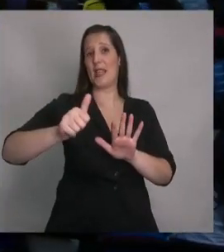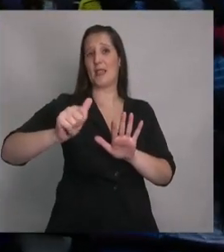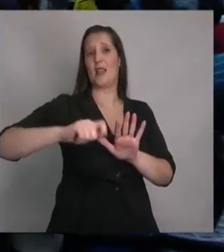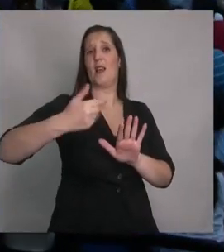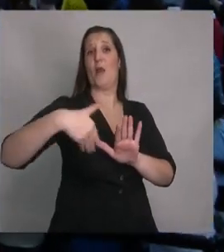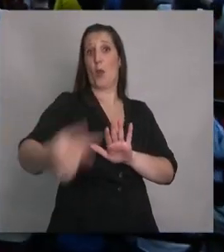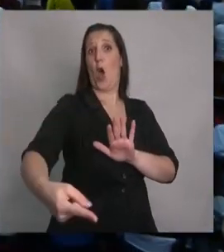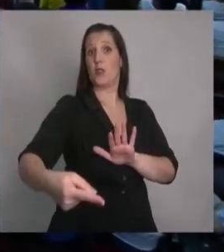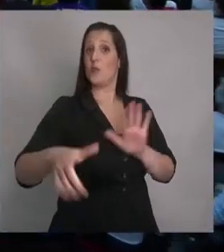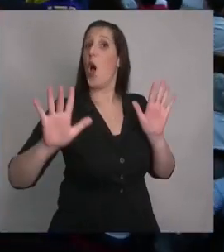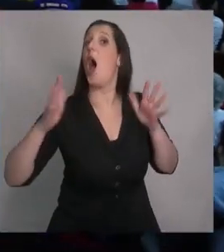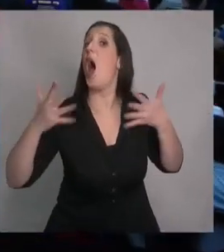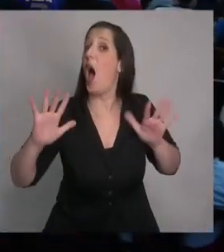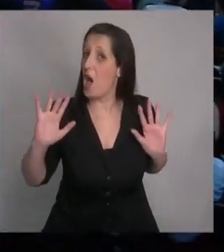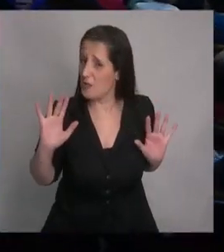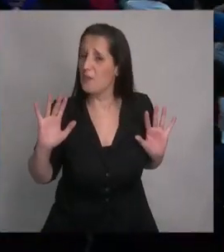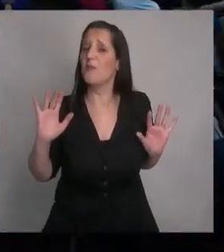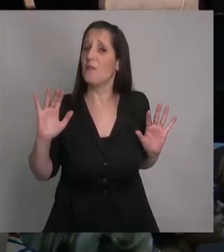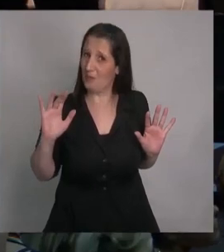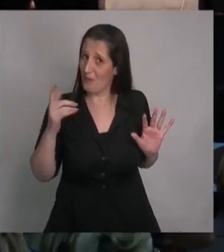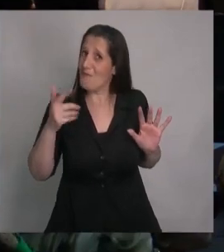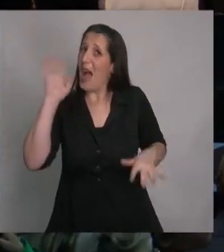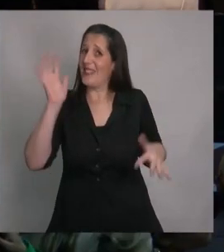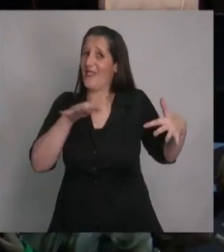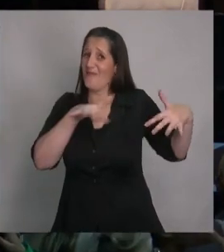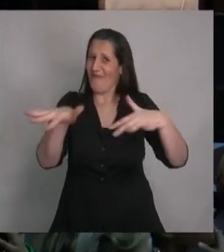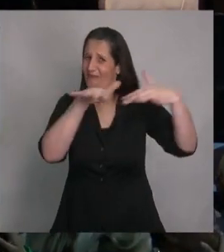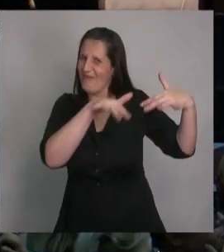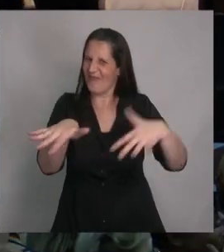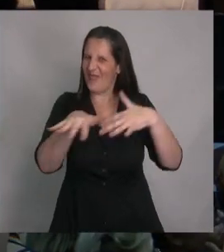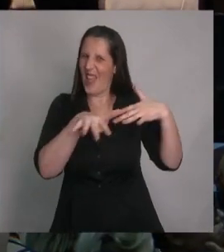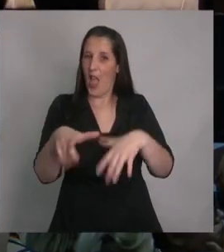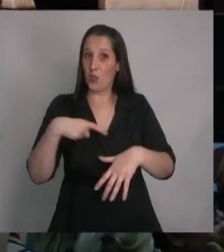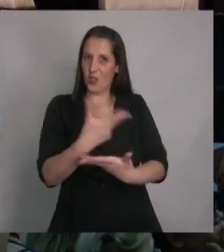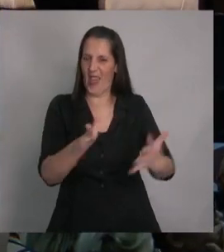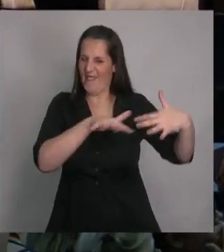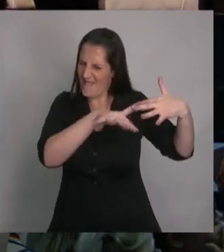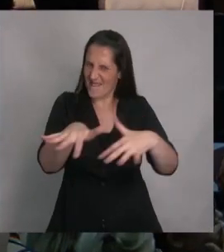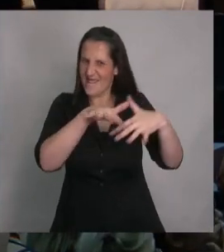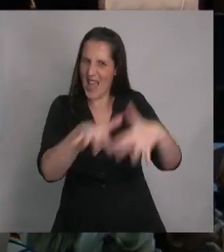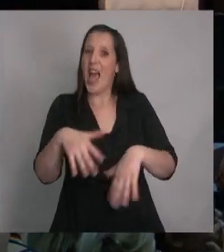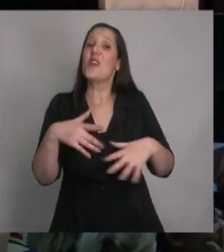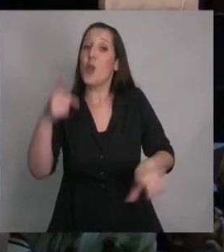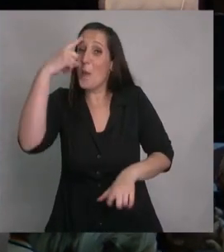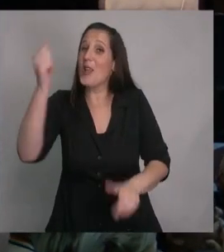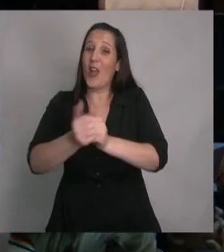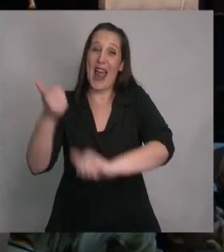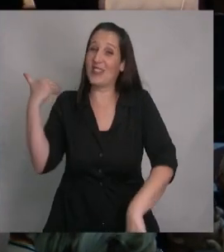el del momento de la mayor movilización social de Colombia en su historia